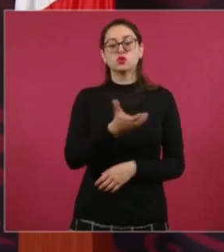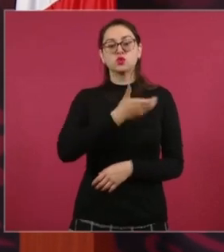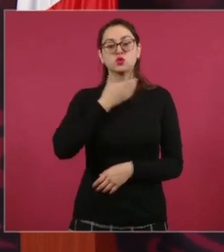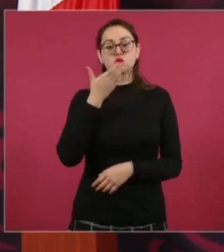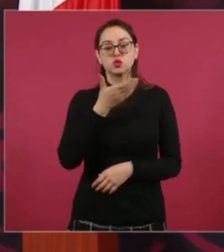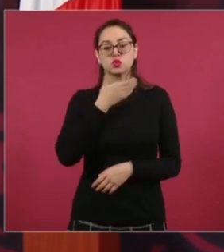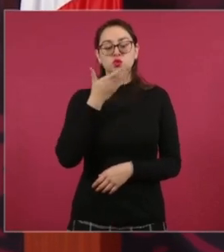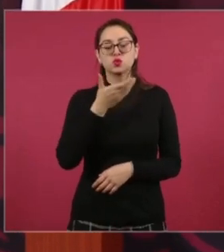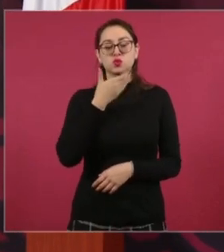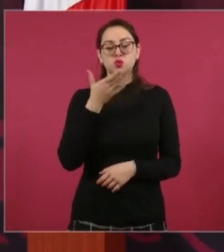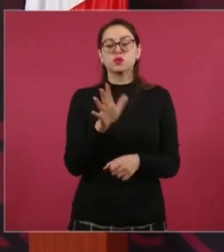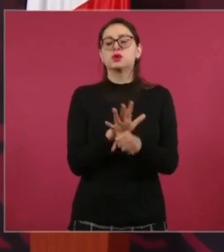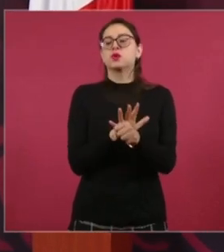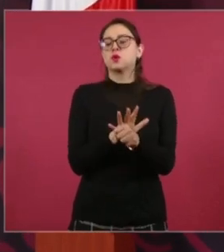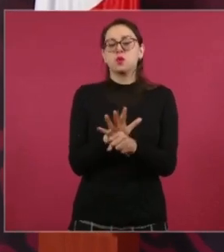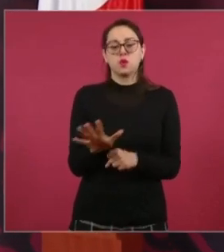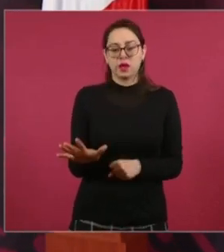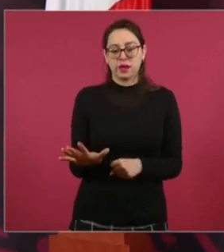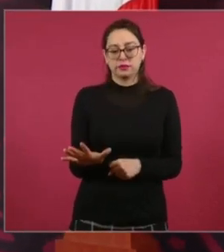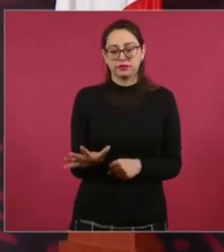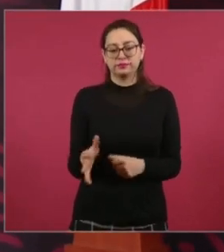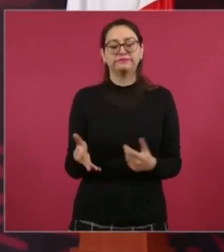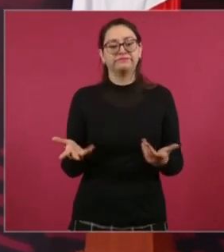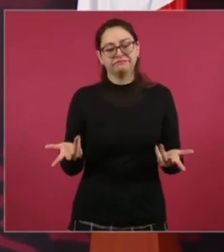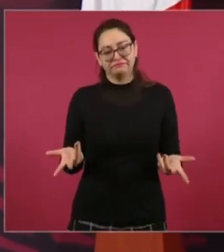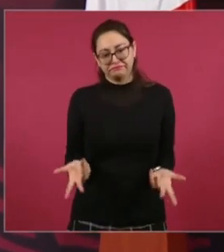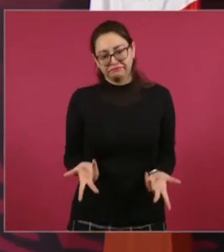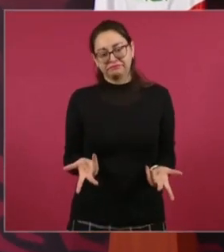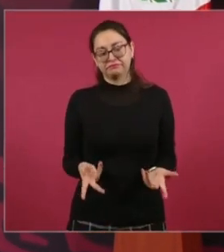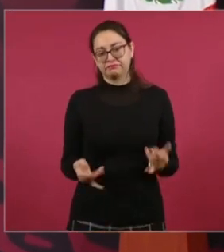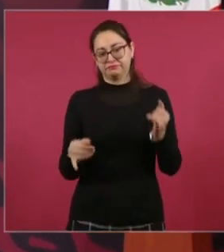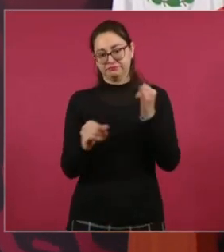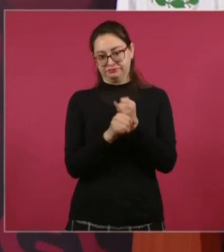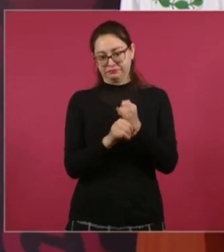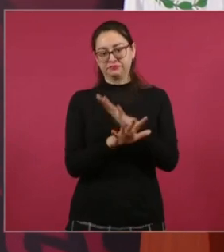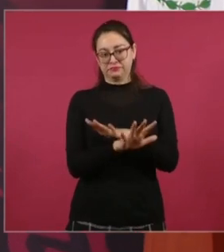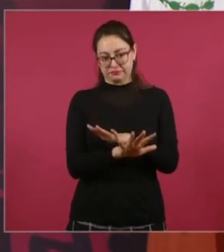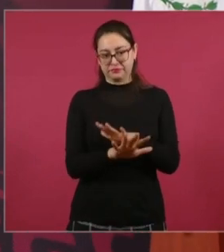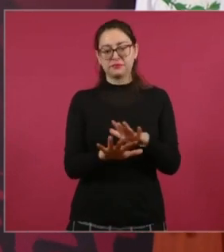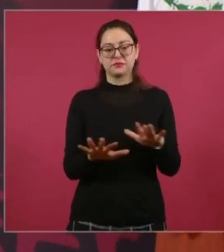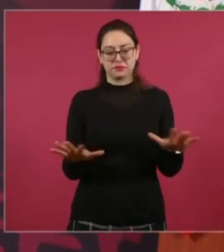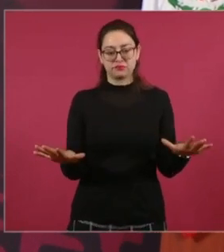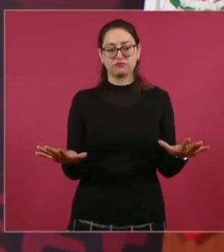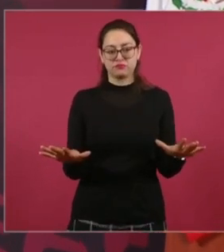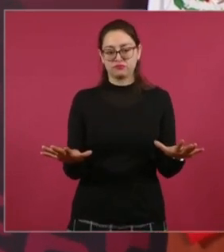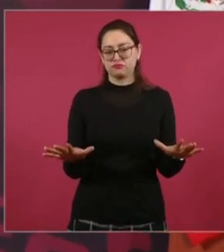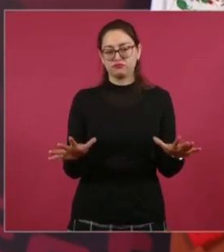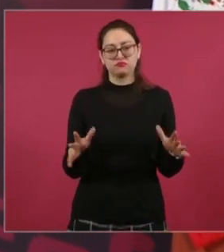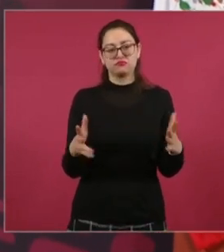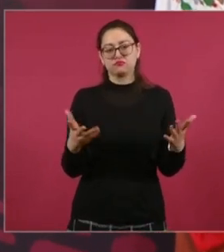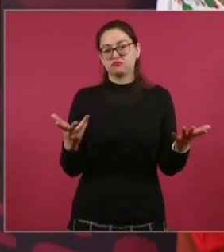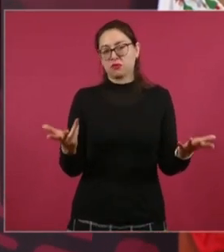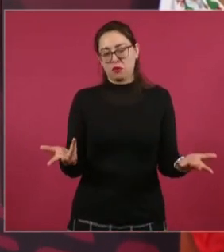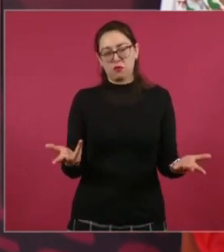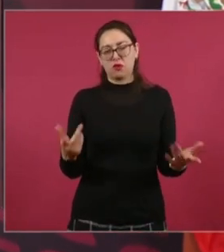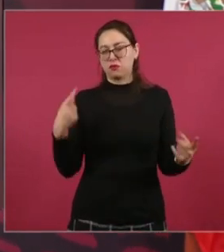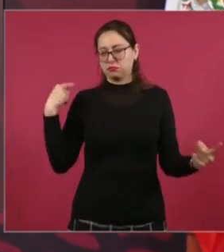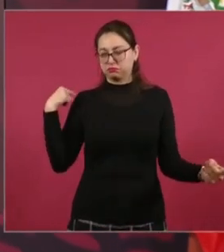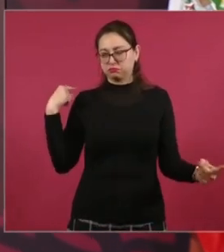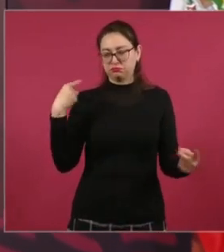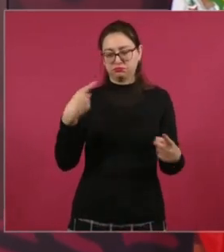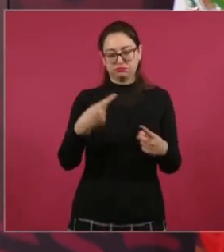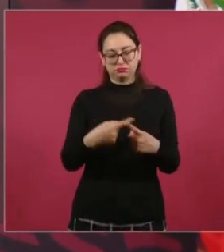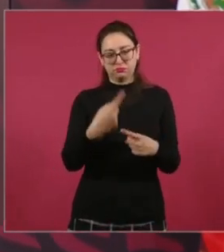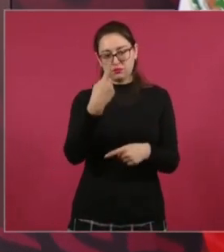informa para tener una idea